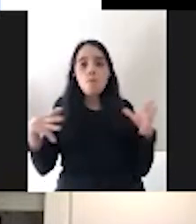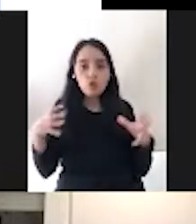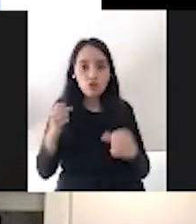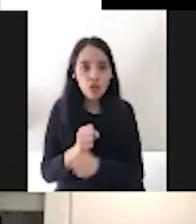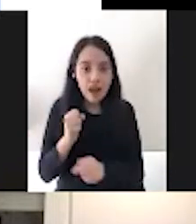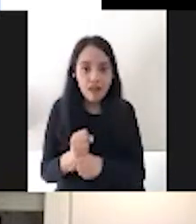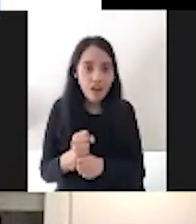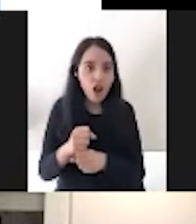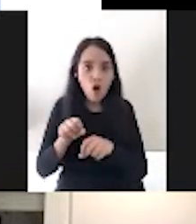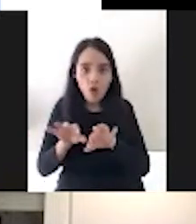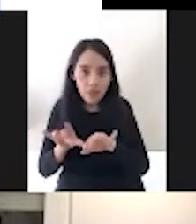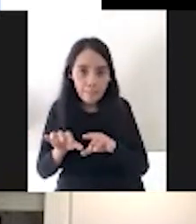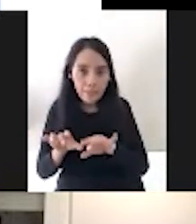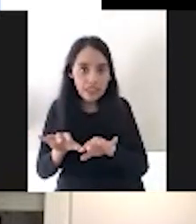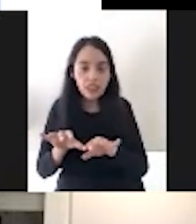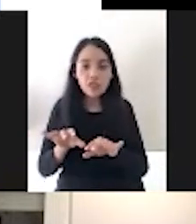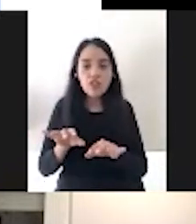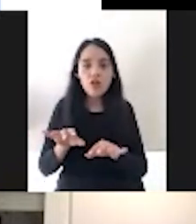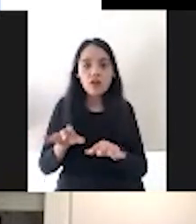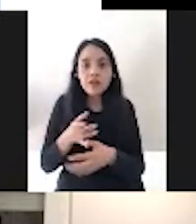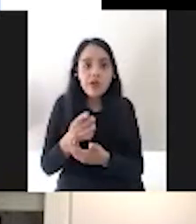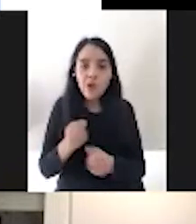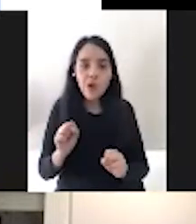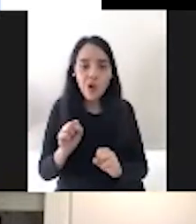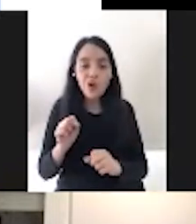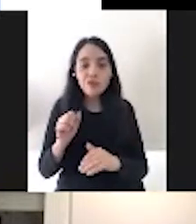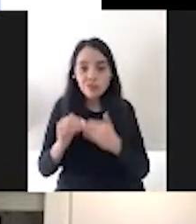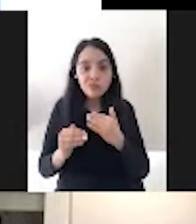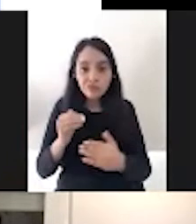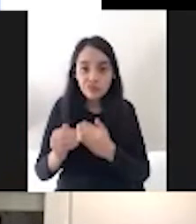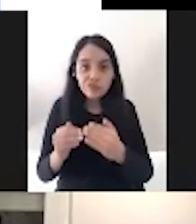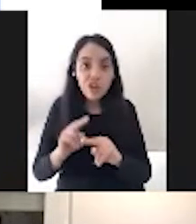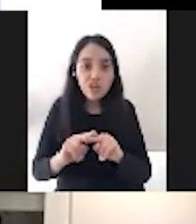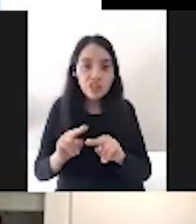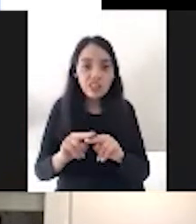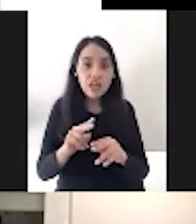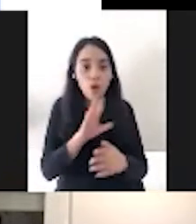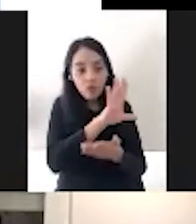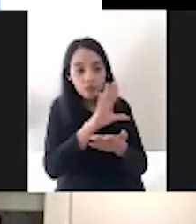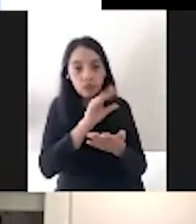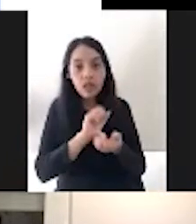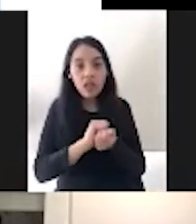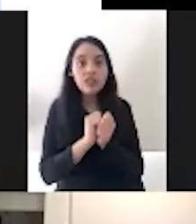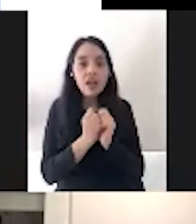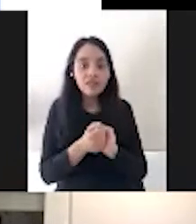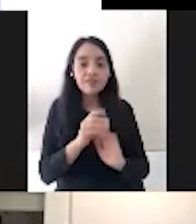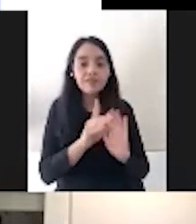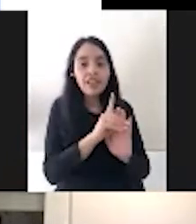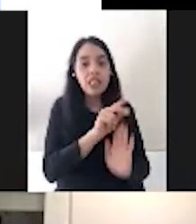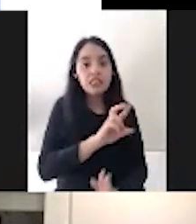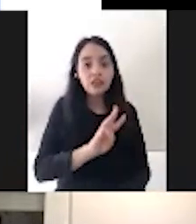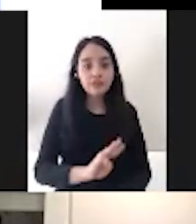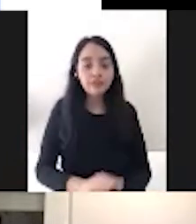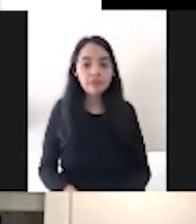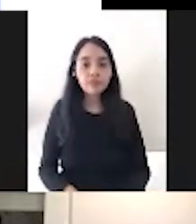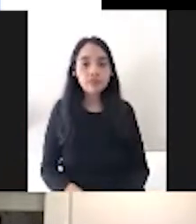que se les son asignados a los colegios, no les deja tiempo para desarrollar las orientaciones y directrices que expone el decreto 83. No tienen